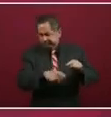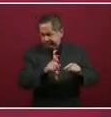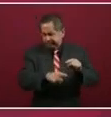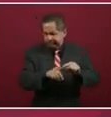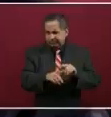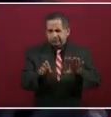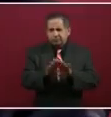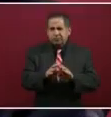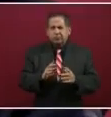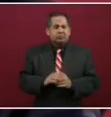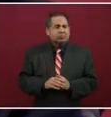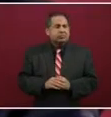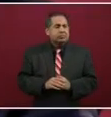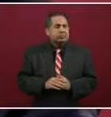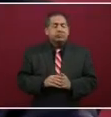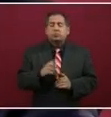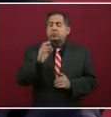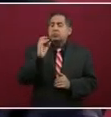la variable